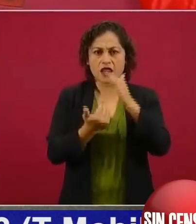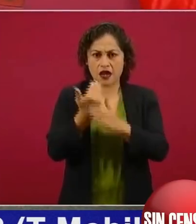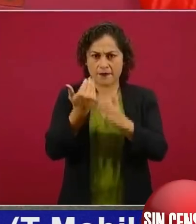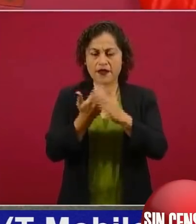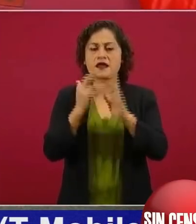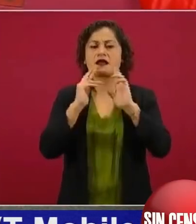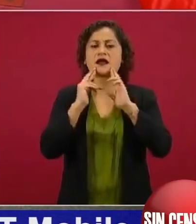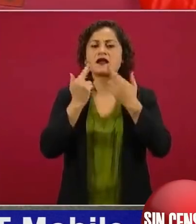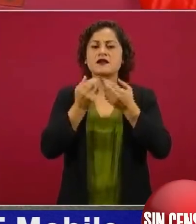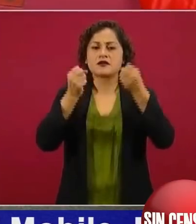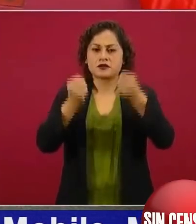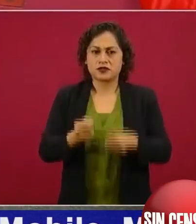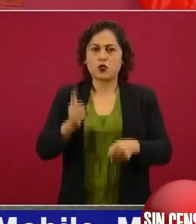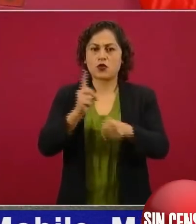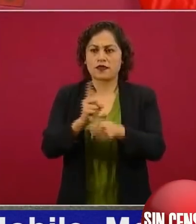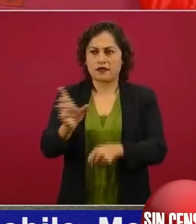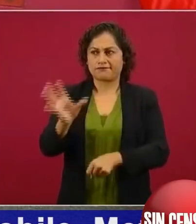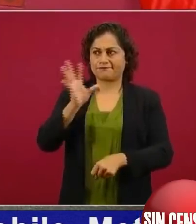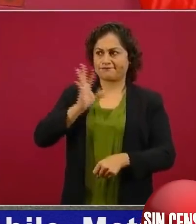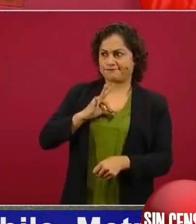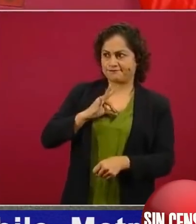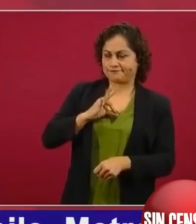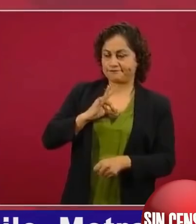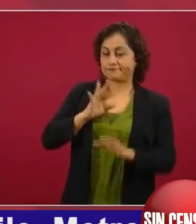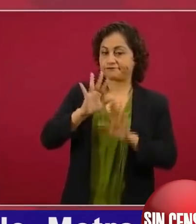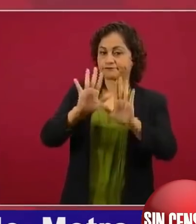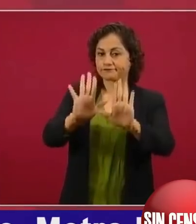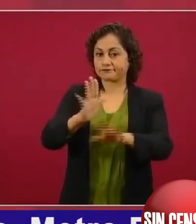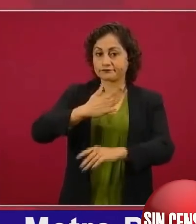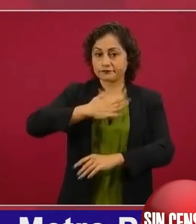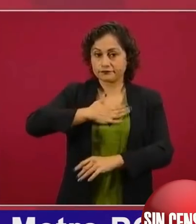seguridad. Entonces mi opinión es,